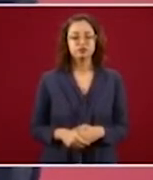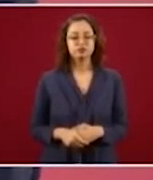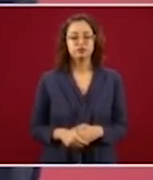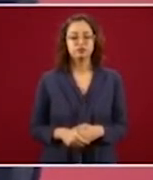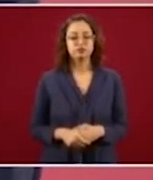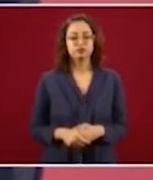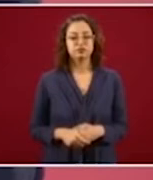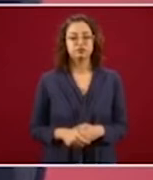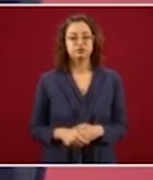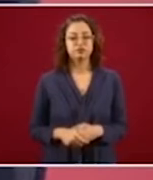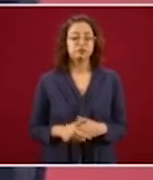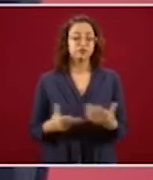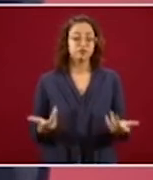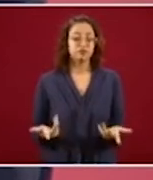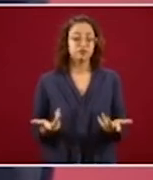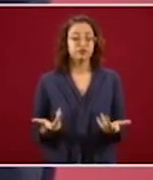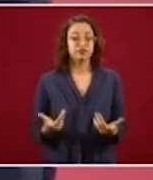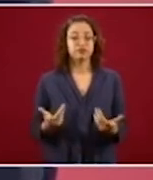número uno